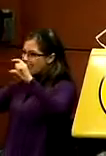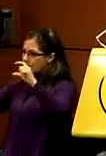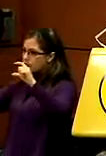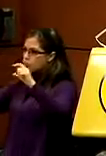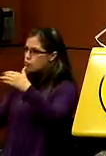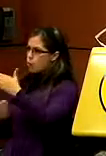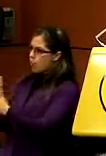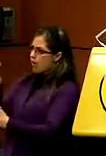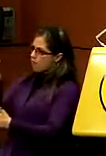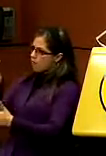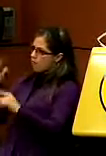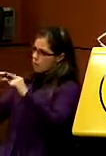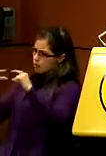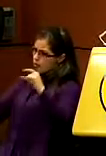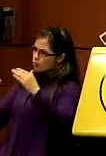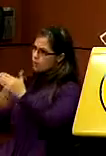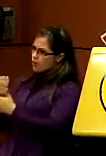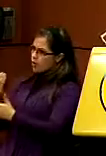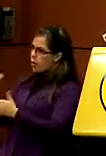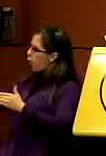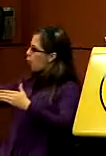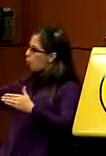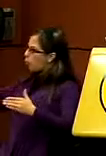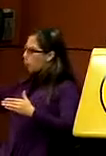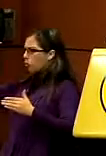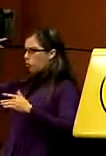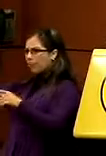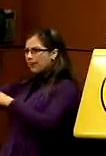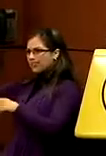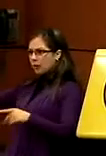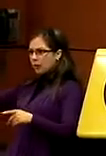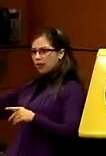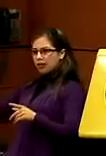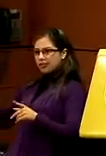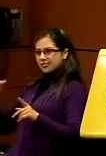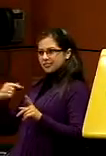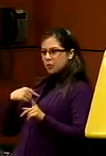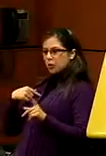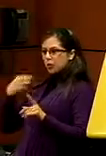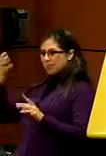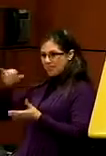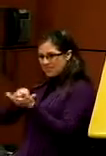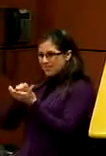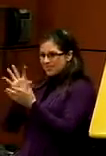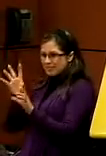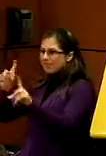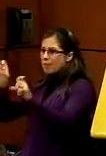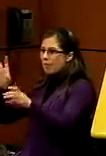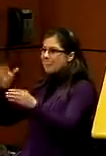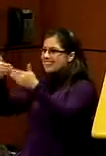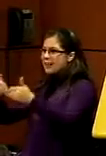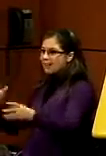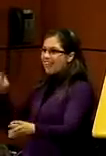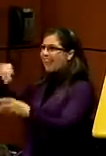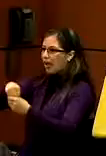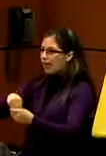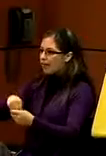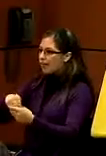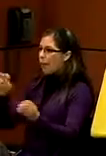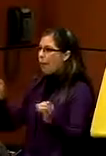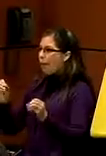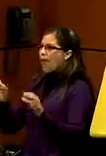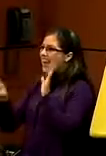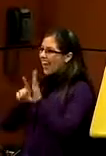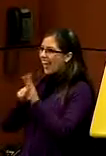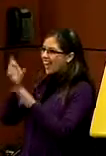novedoso eh Para muchas otras personas que no estamos en la vida diaria eh de Lo legal Y de